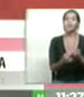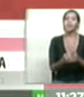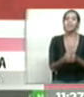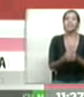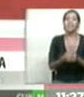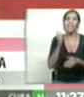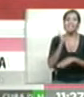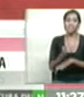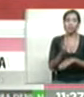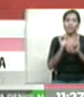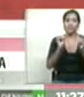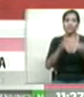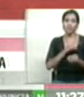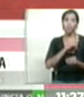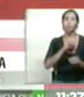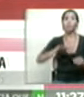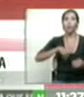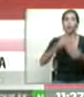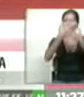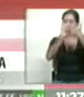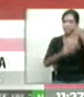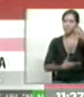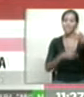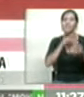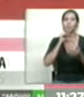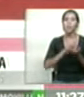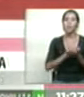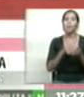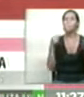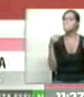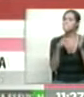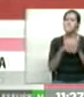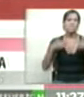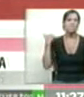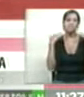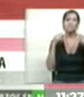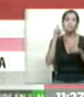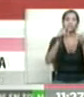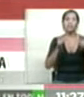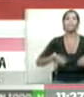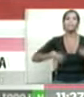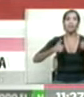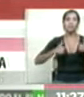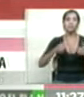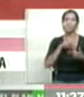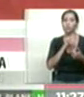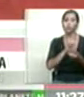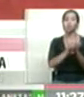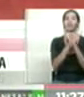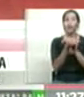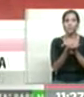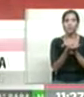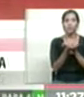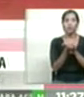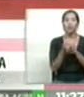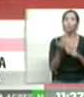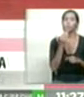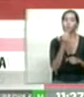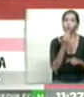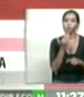anunciadas en enero podrían derivar en la muerte de miles de personas más si no son revertidas pronto por